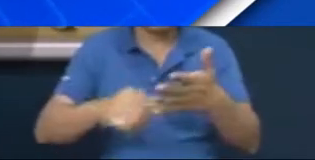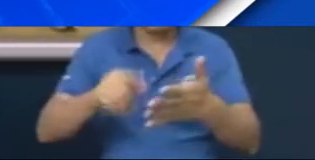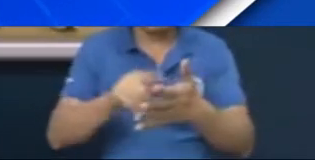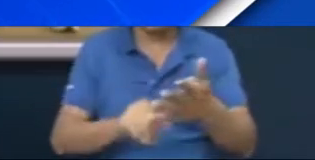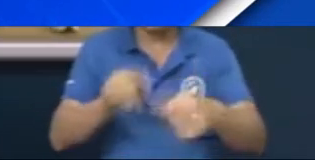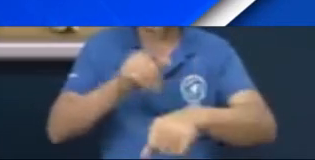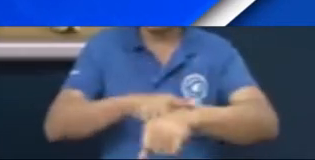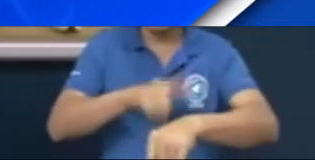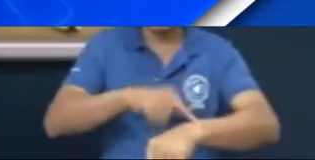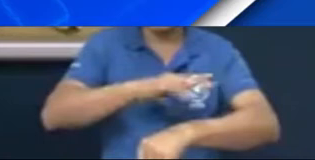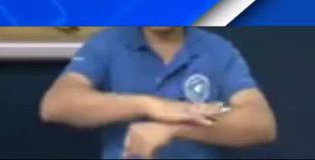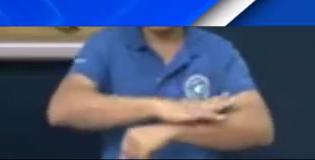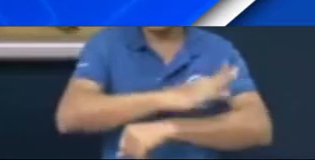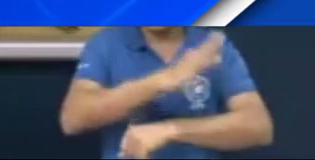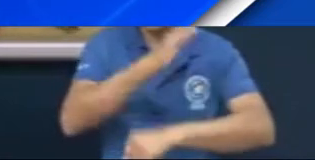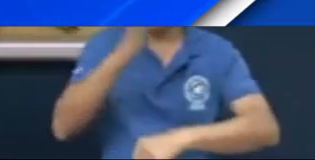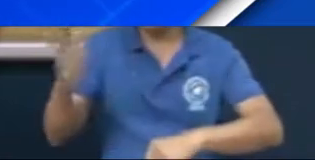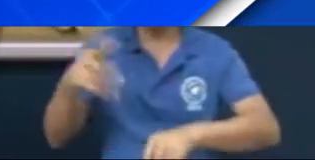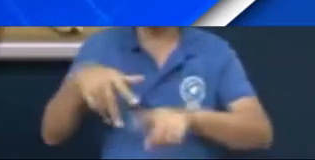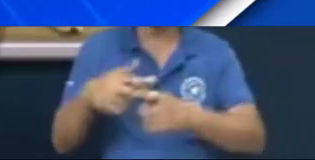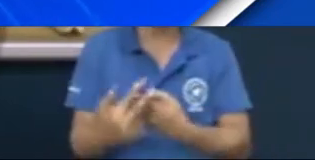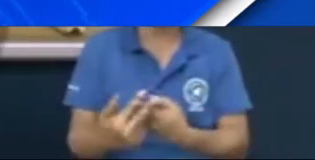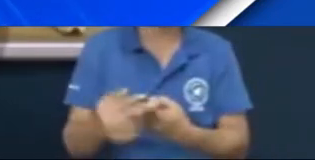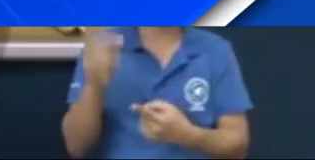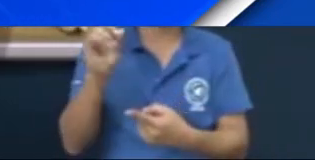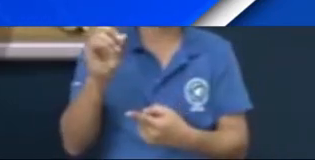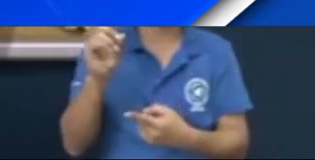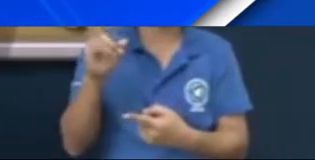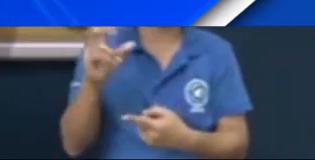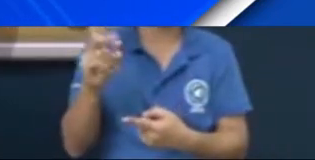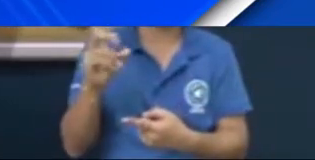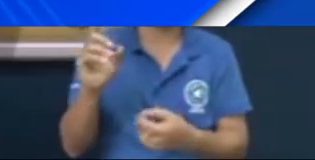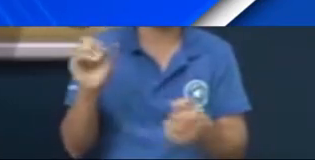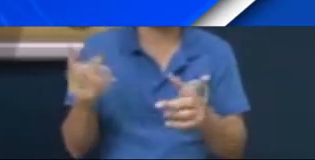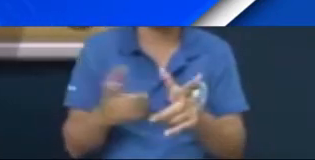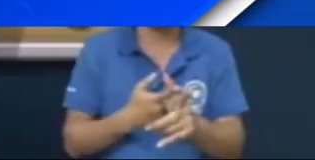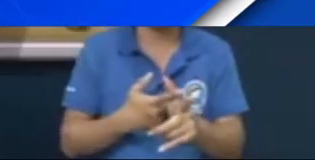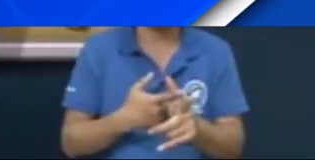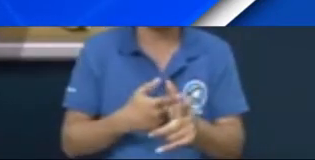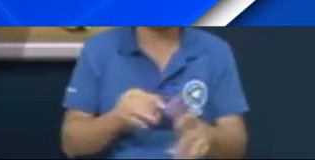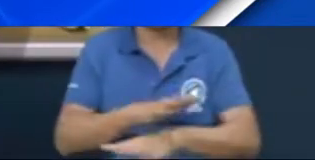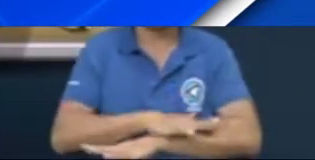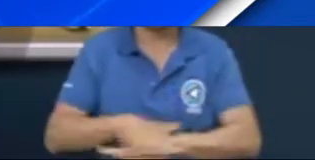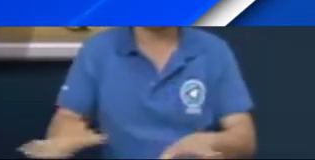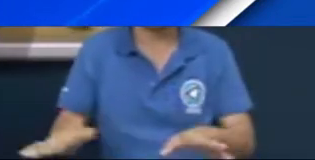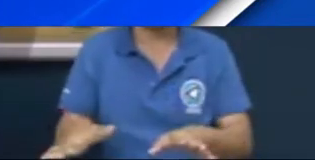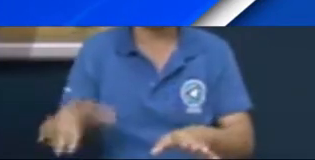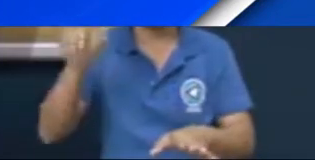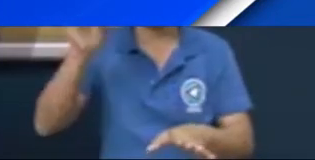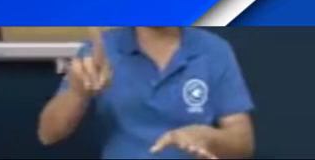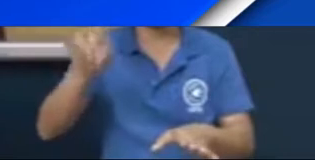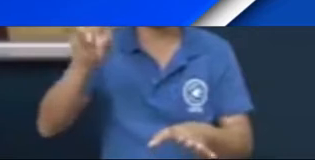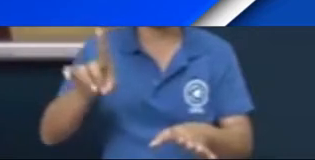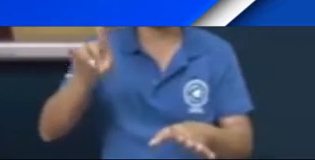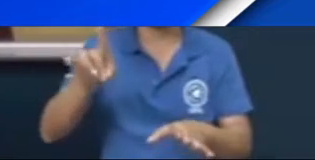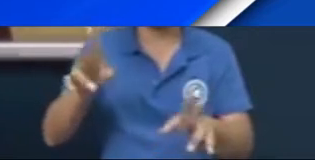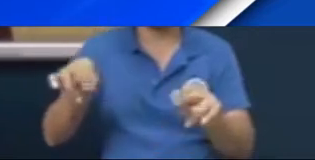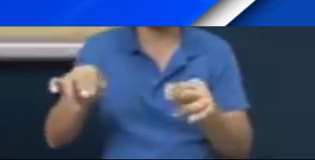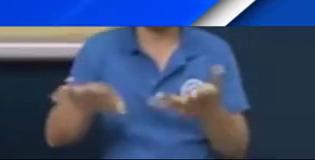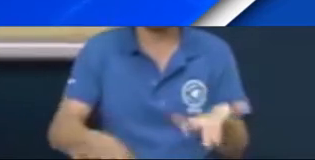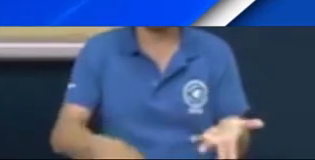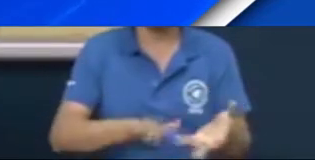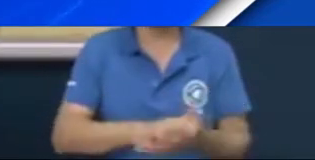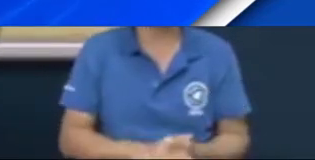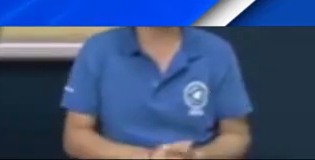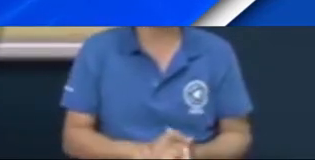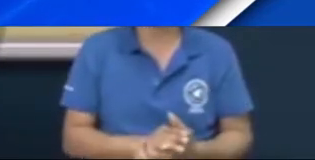es su duración y que inicia el 12 de octubre y concluye el primero de